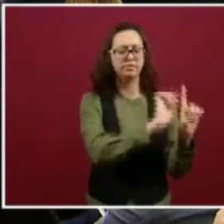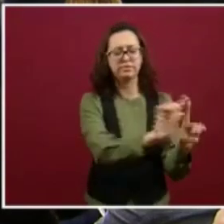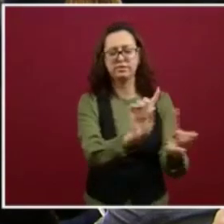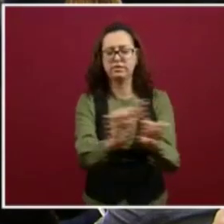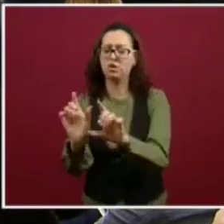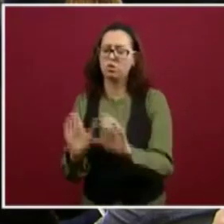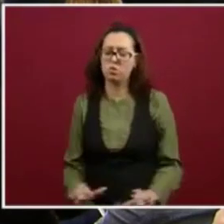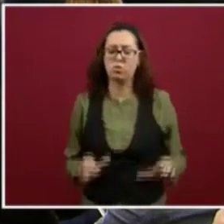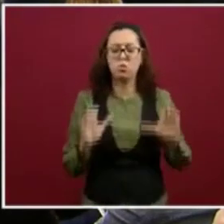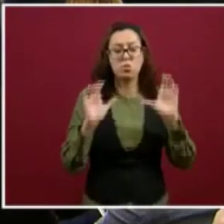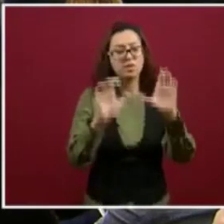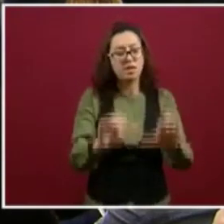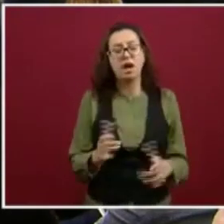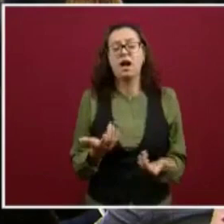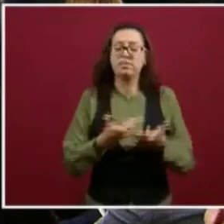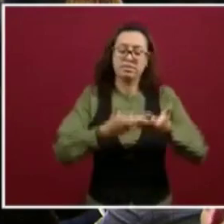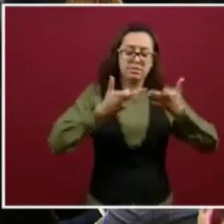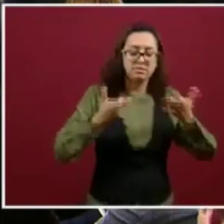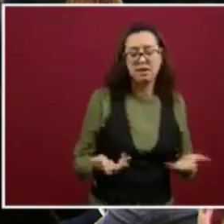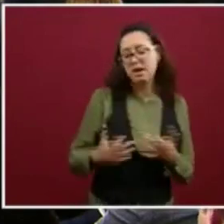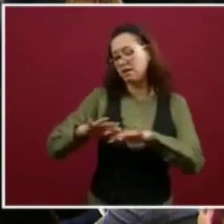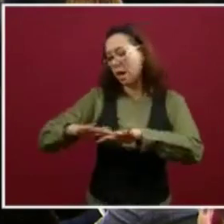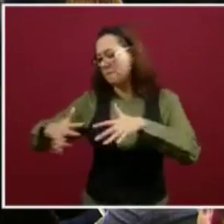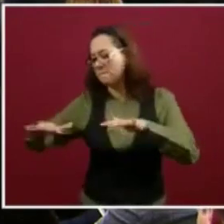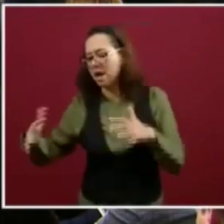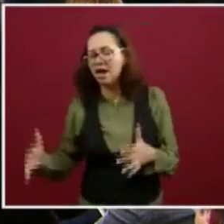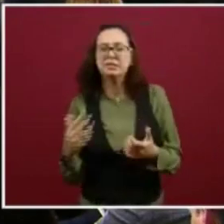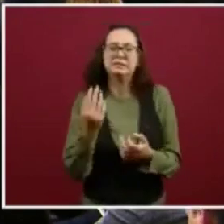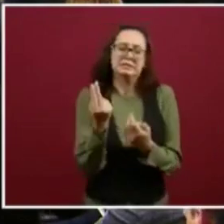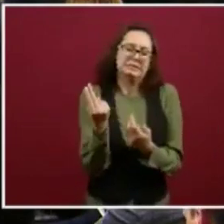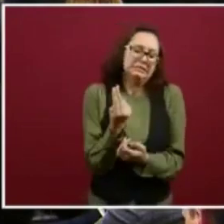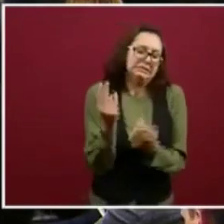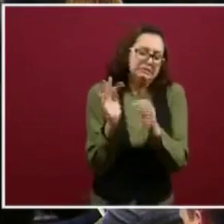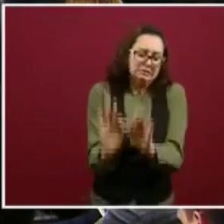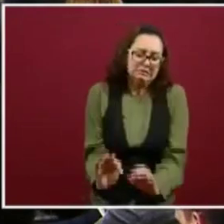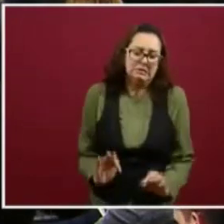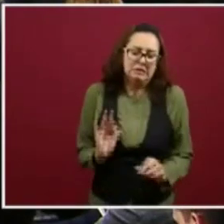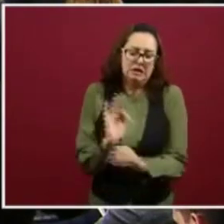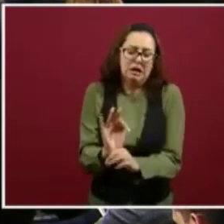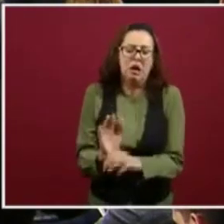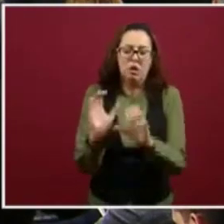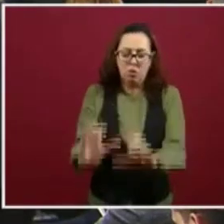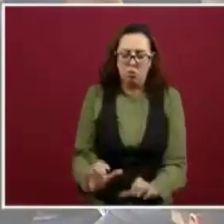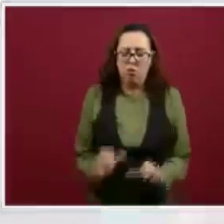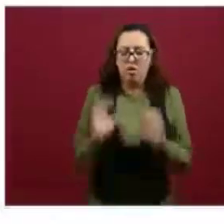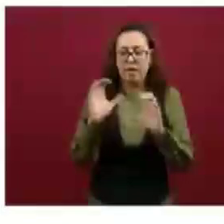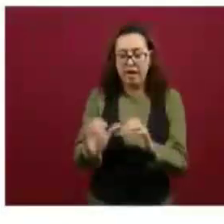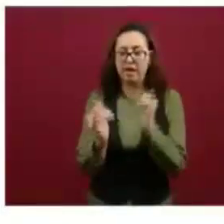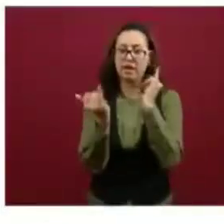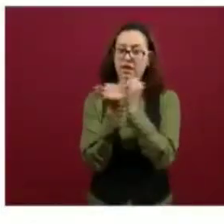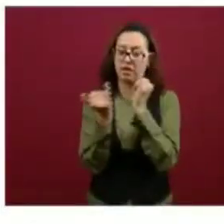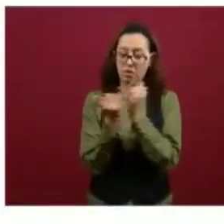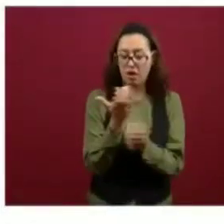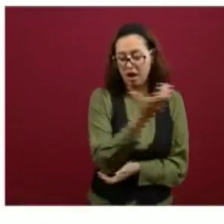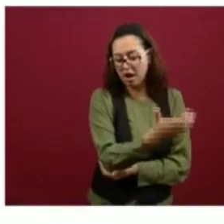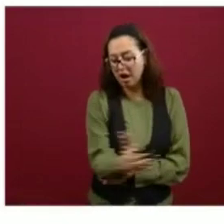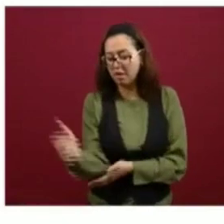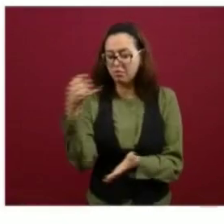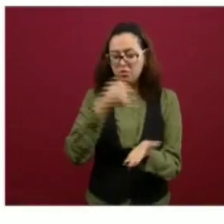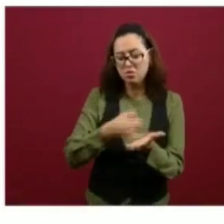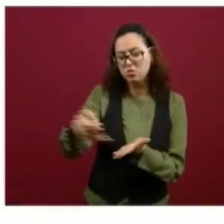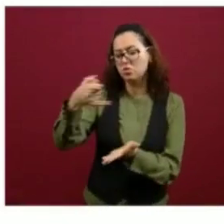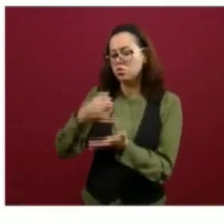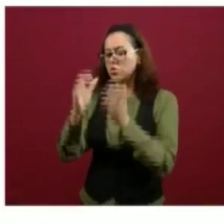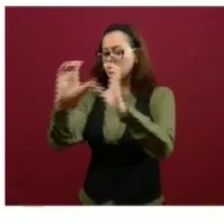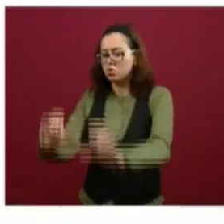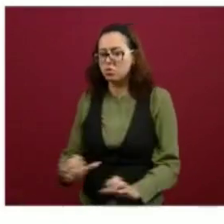tanto terrestre como marina, y proteger esa integridad, potenciar la agroecología, ¿no? Lo que nos enseñaron nuestros ancestros